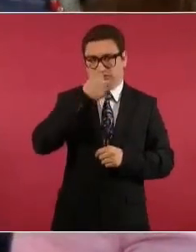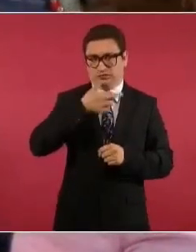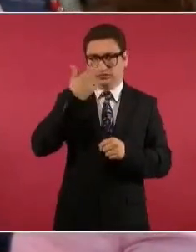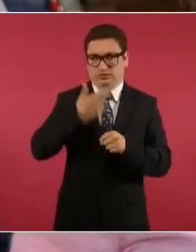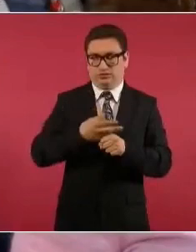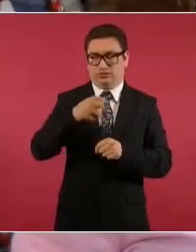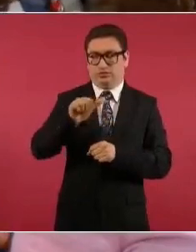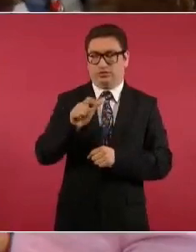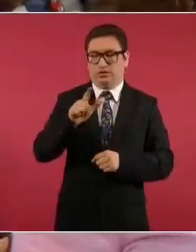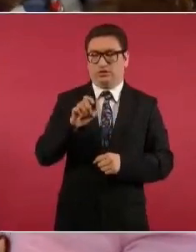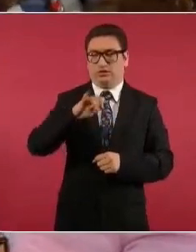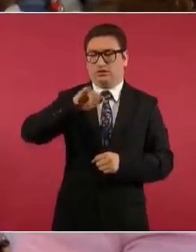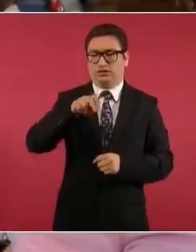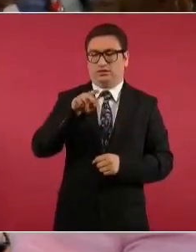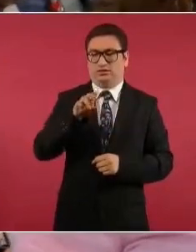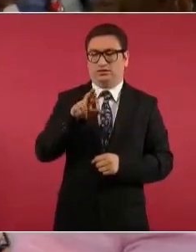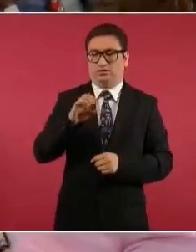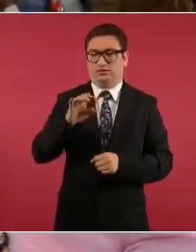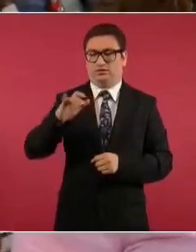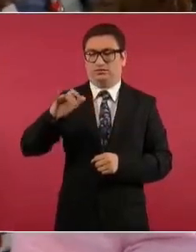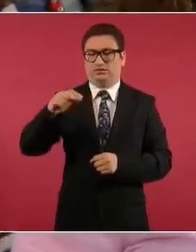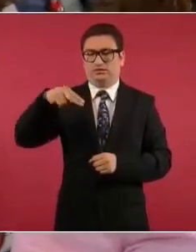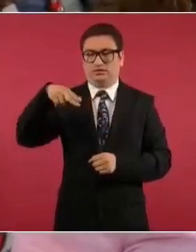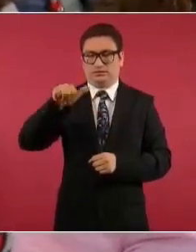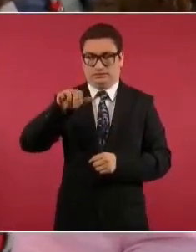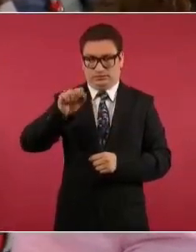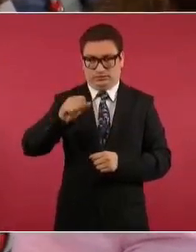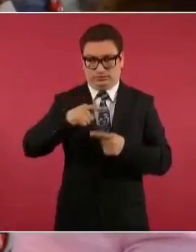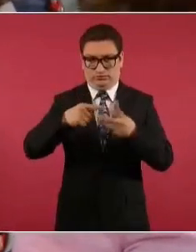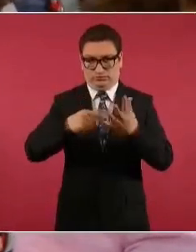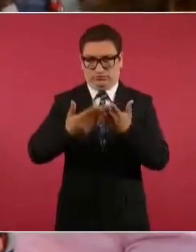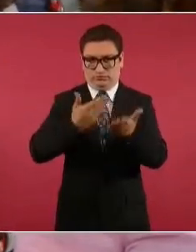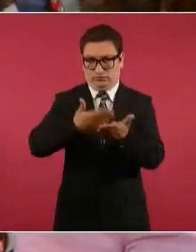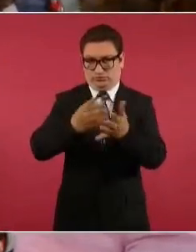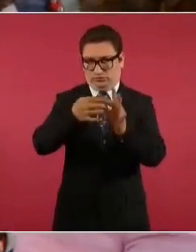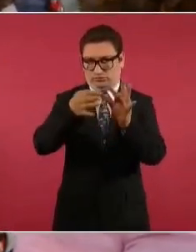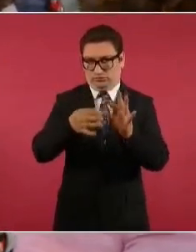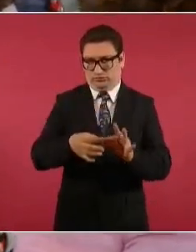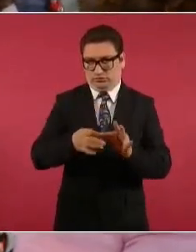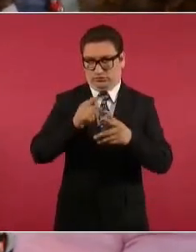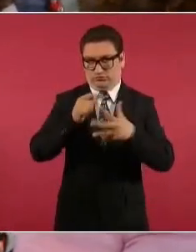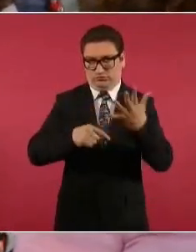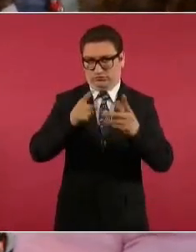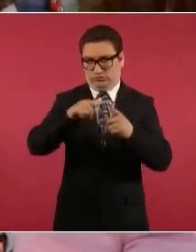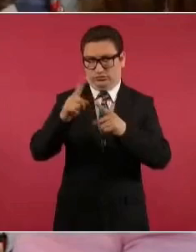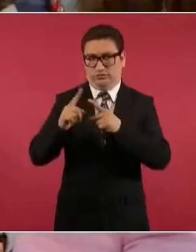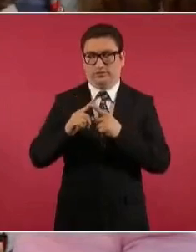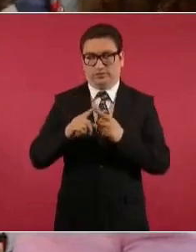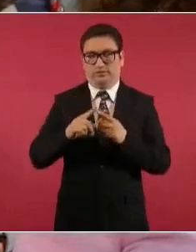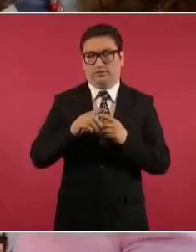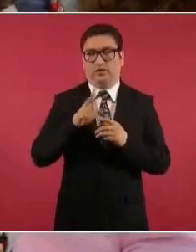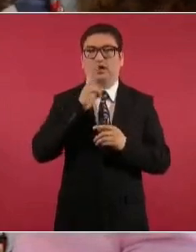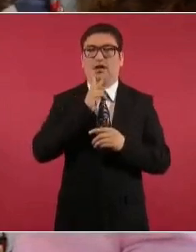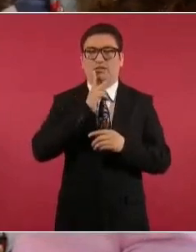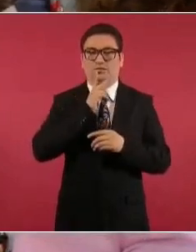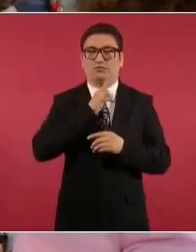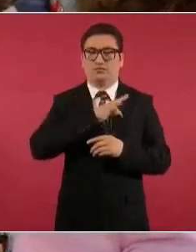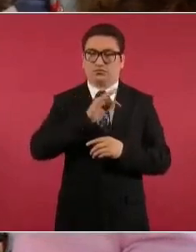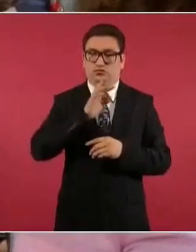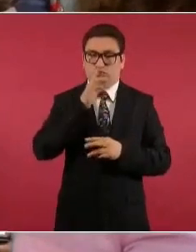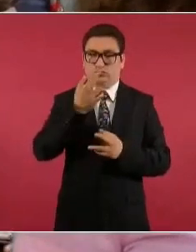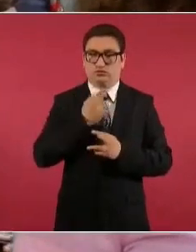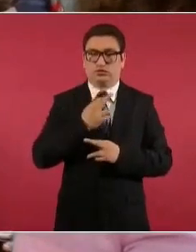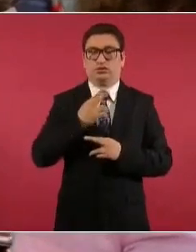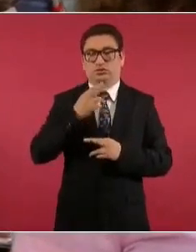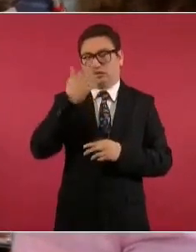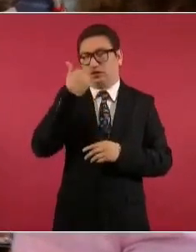Alejandro Encinas. Hay varios elementos que quisiera colocar con usted para ver si usted puede darme una razón